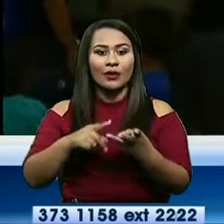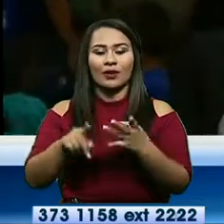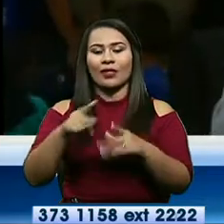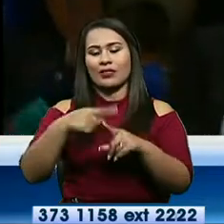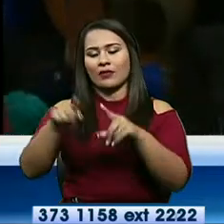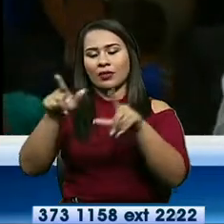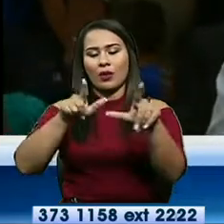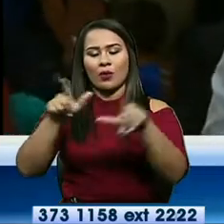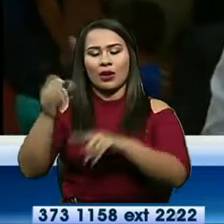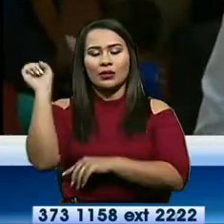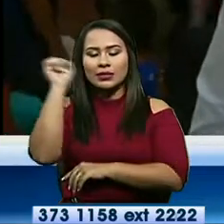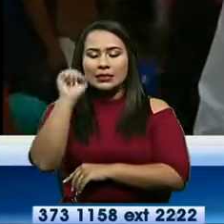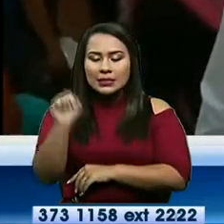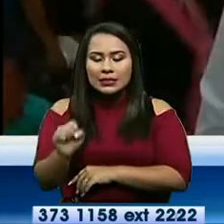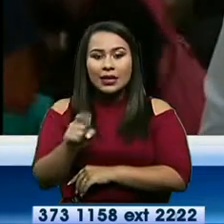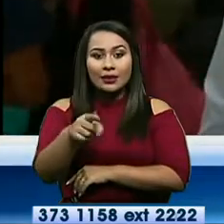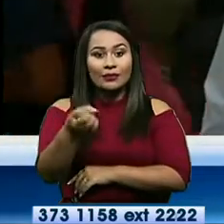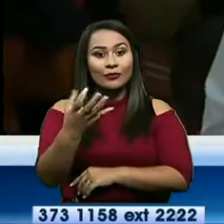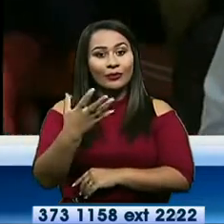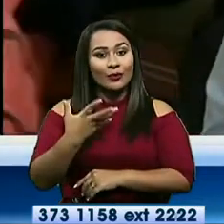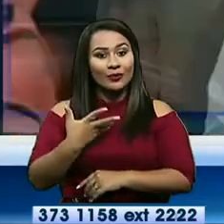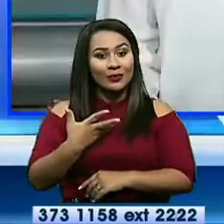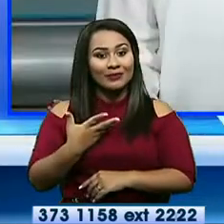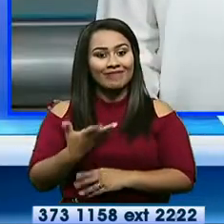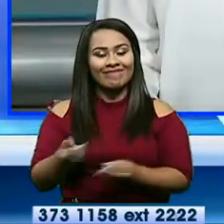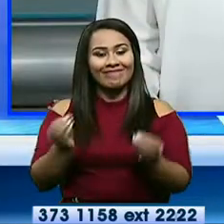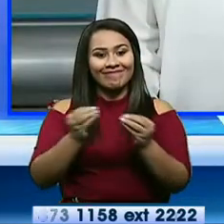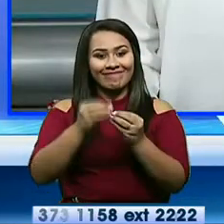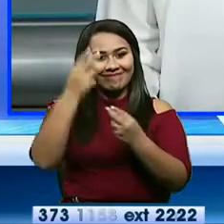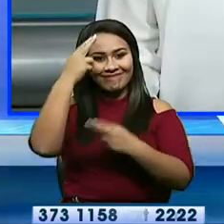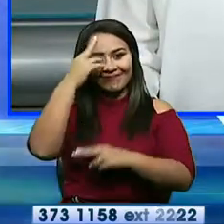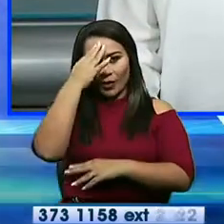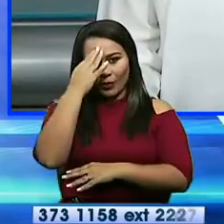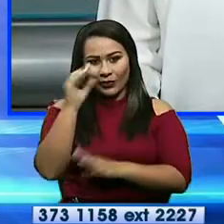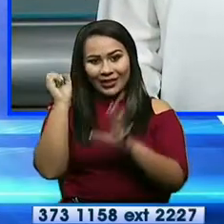sierra. Es lo que podemos informar, mi querida Luisa. Te damos paso a ti en estudios. Muy buenas noches.